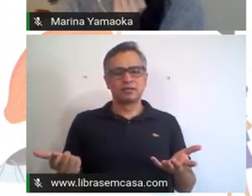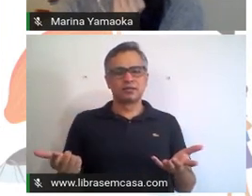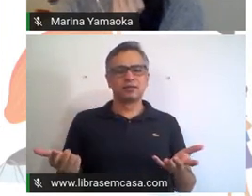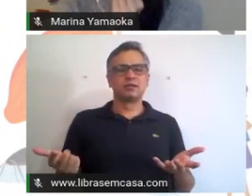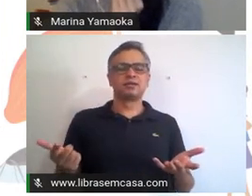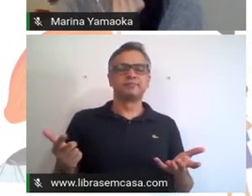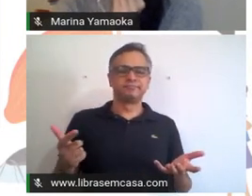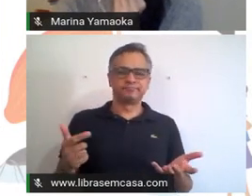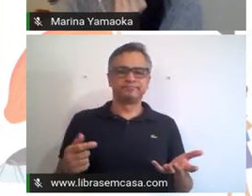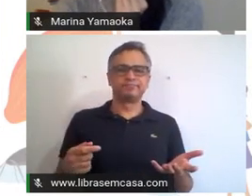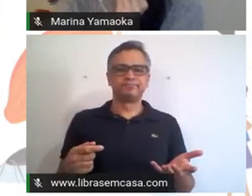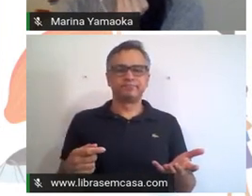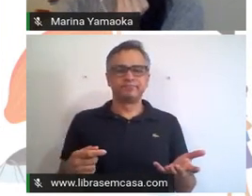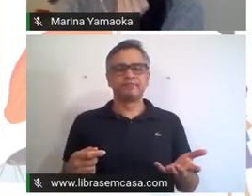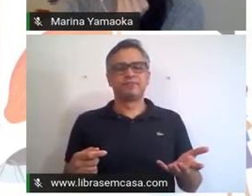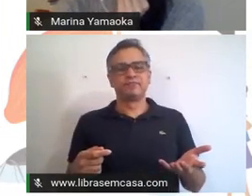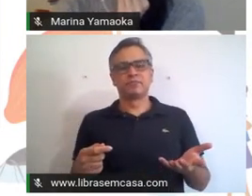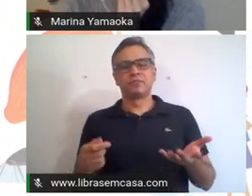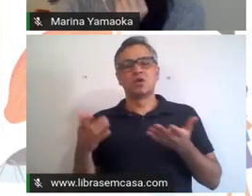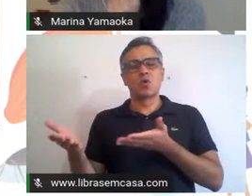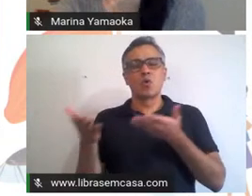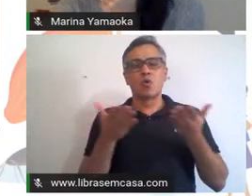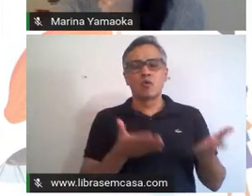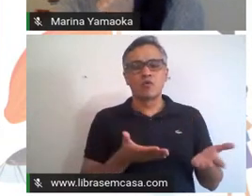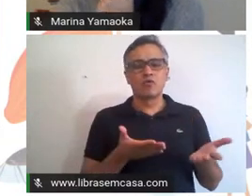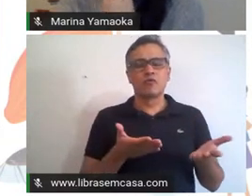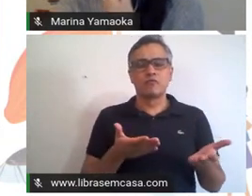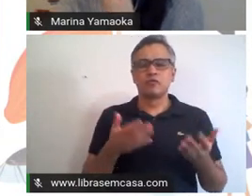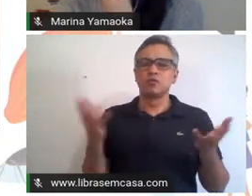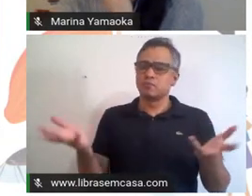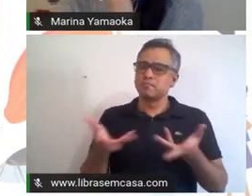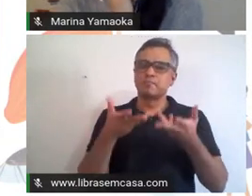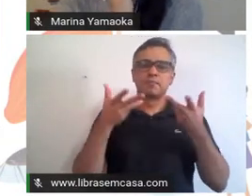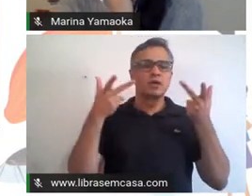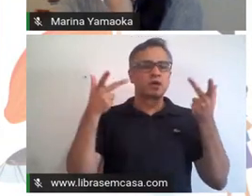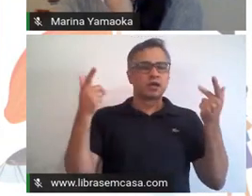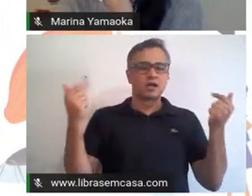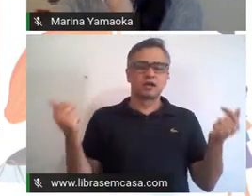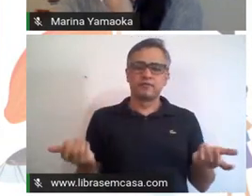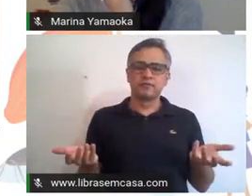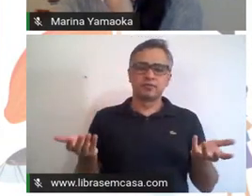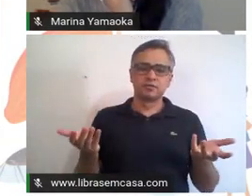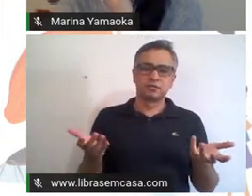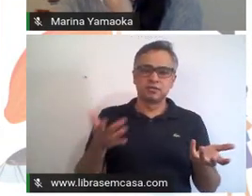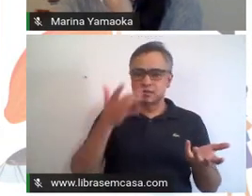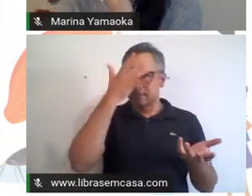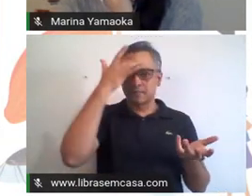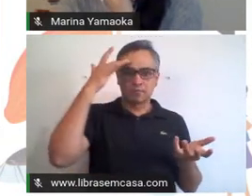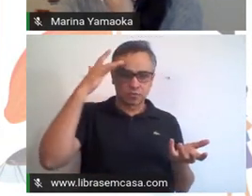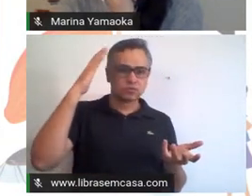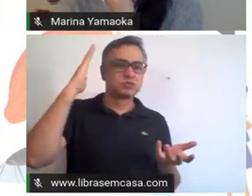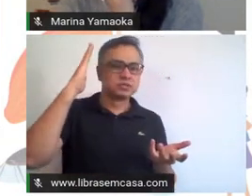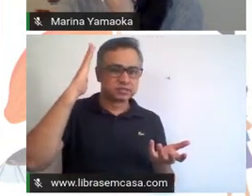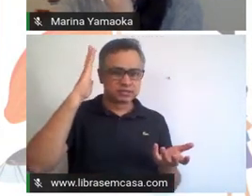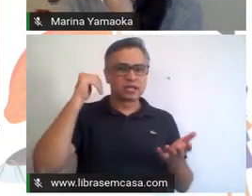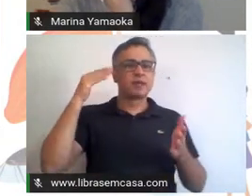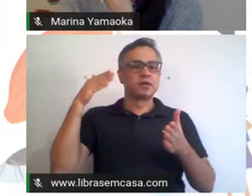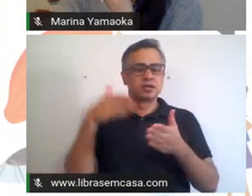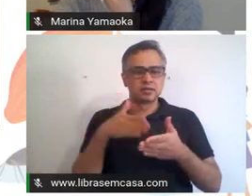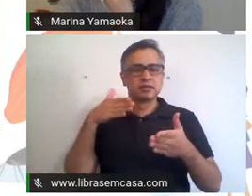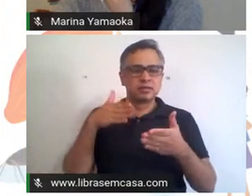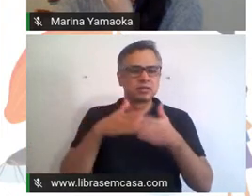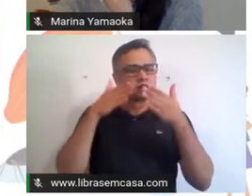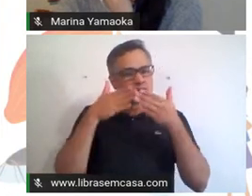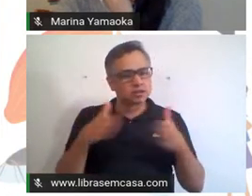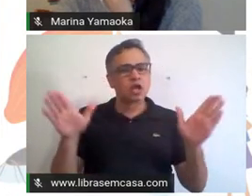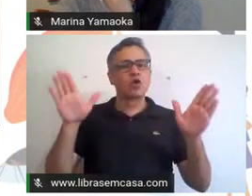surgir, invita a algo que es maravilloso y que muy pocas personas saben hasta romper ese cerco y